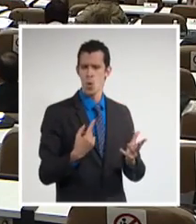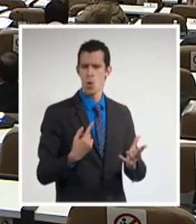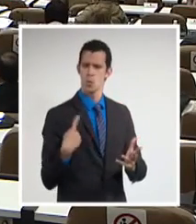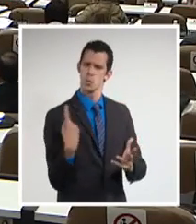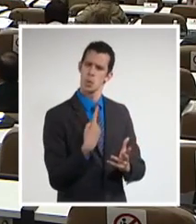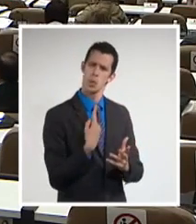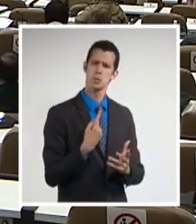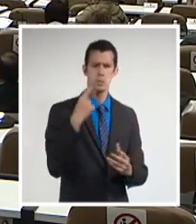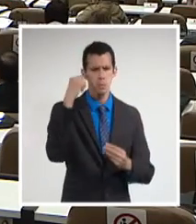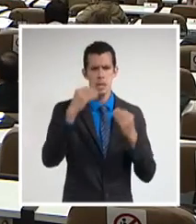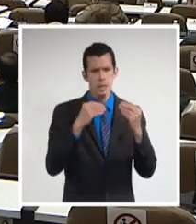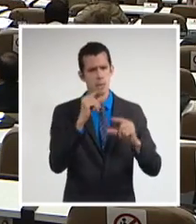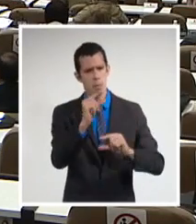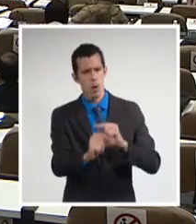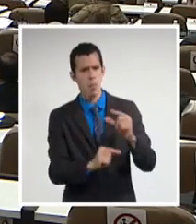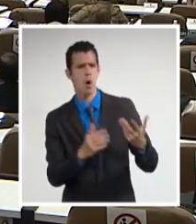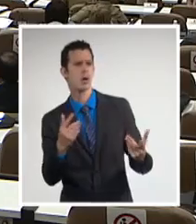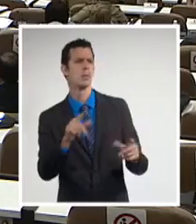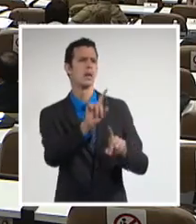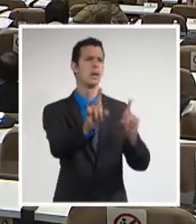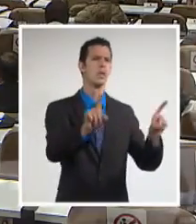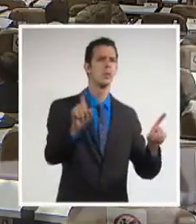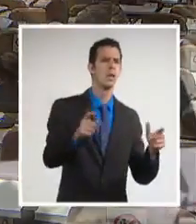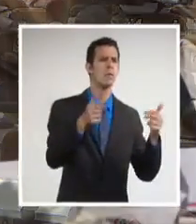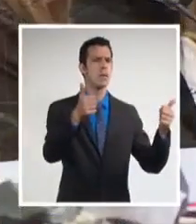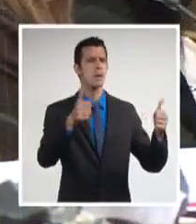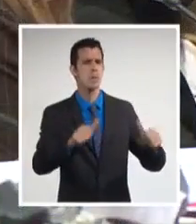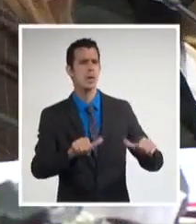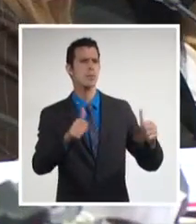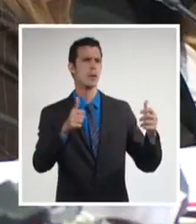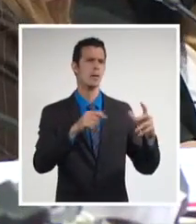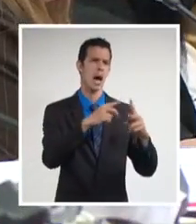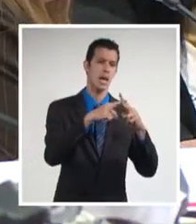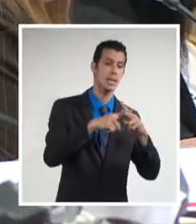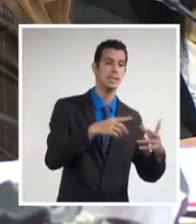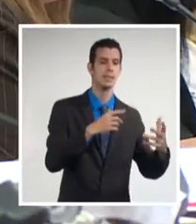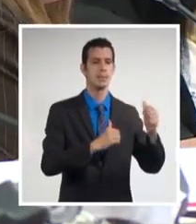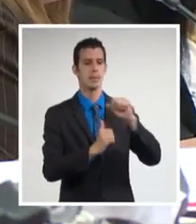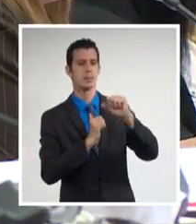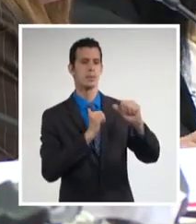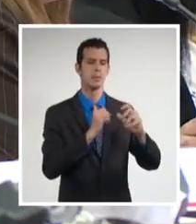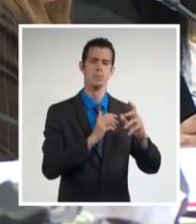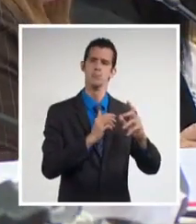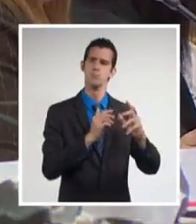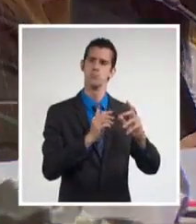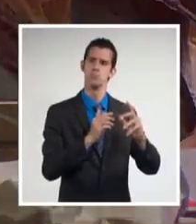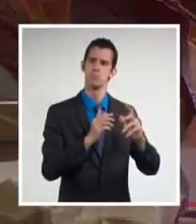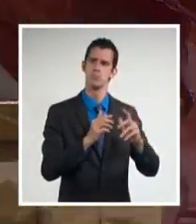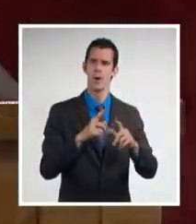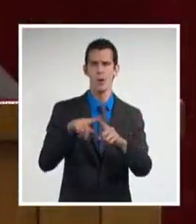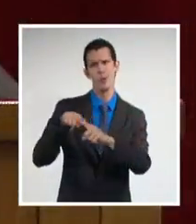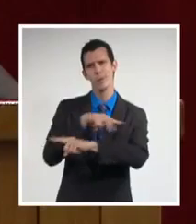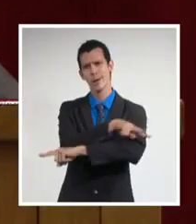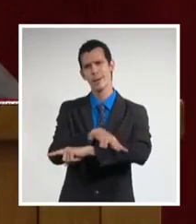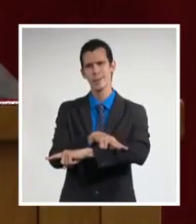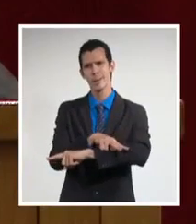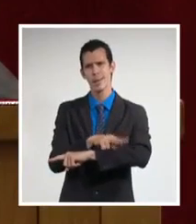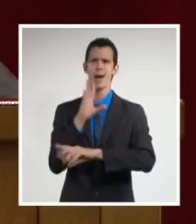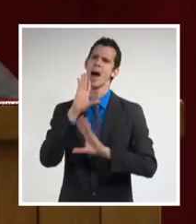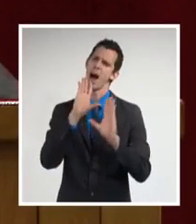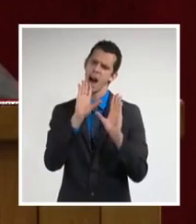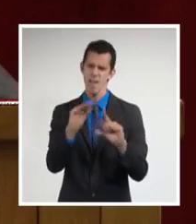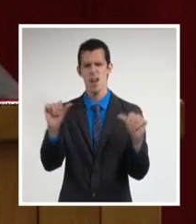para quebrar el consenso vital de la sociedad cubana. La comunidad LGBTIQ+, los